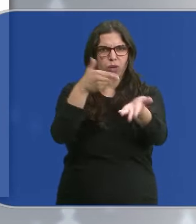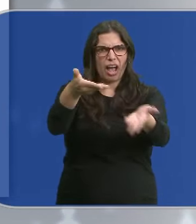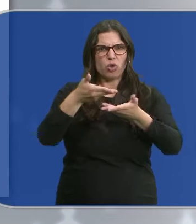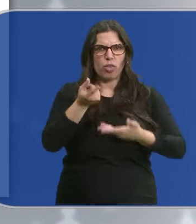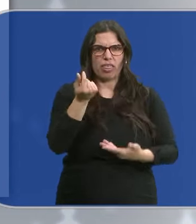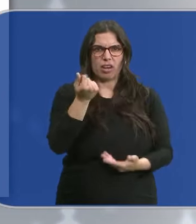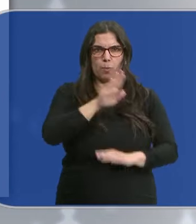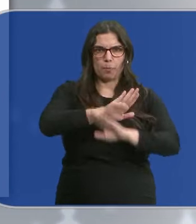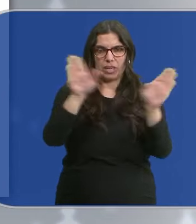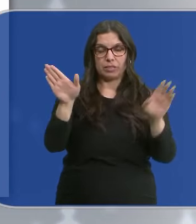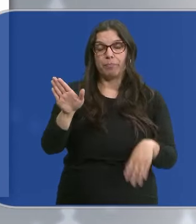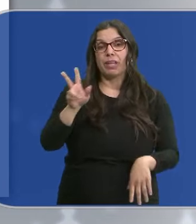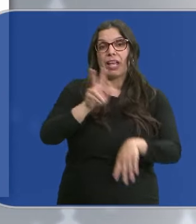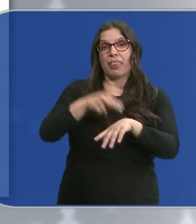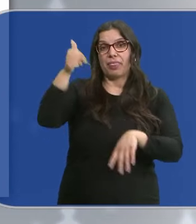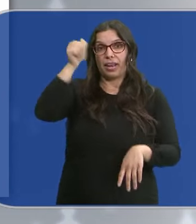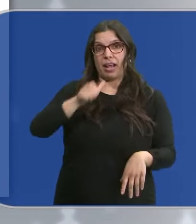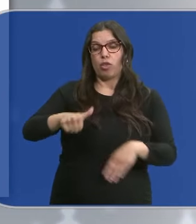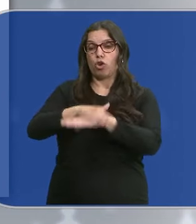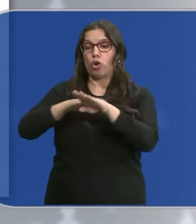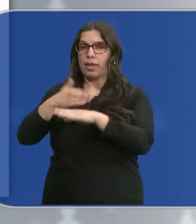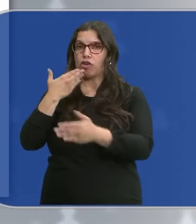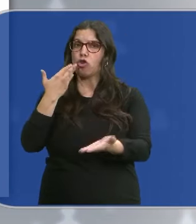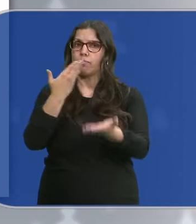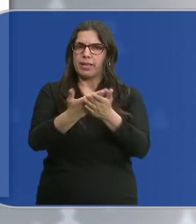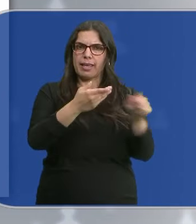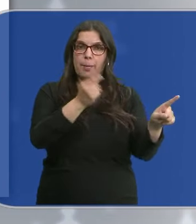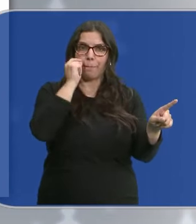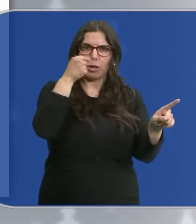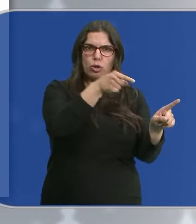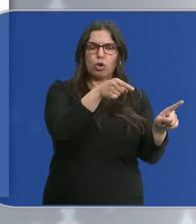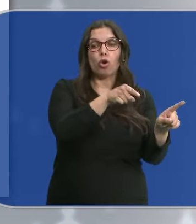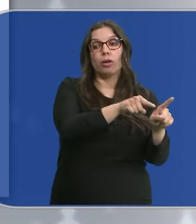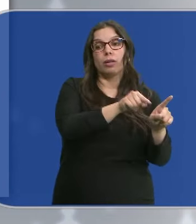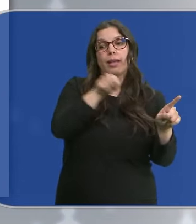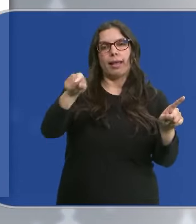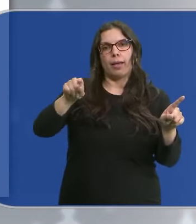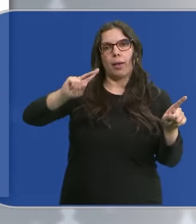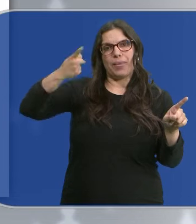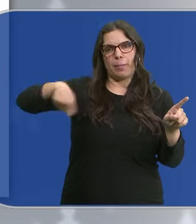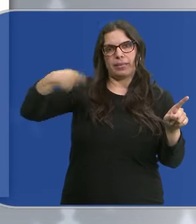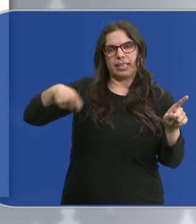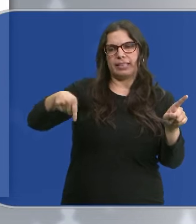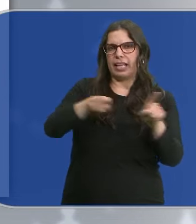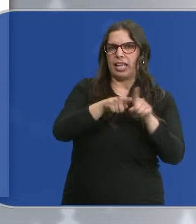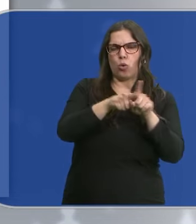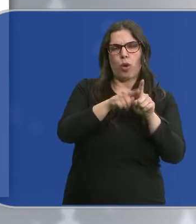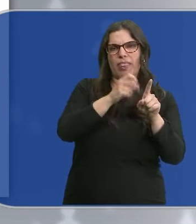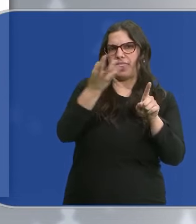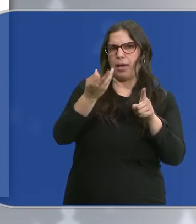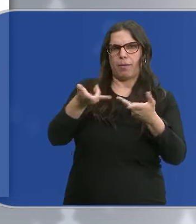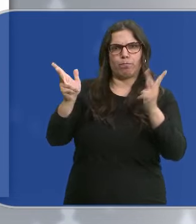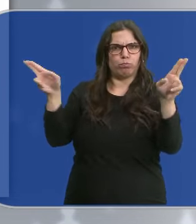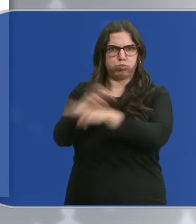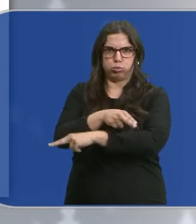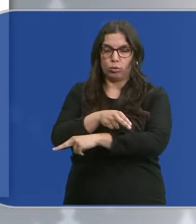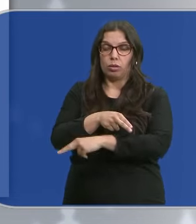El delegado del Gobierno en Castilla y León reclama a Alfonso Fernández Mañueco que desautorice a García Gallardo por estas expresiones que califica